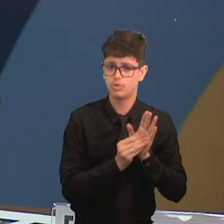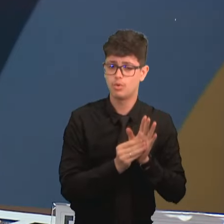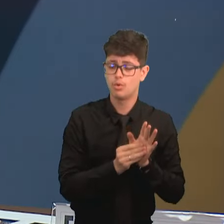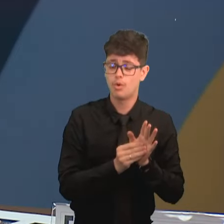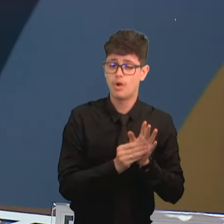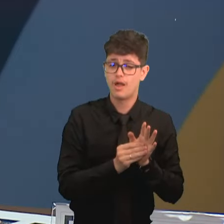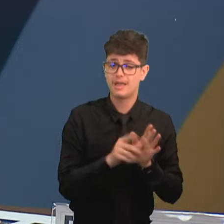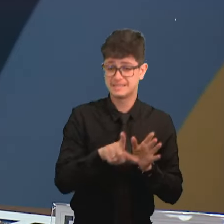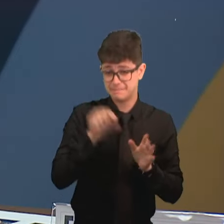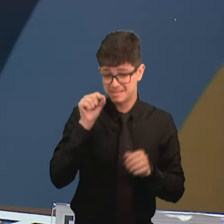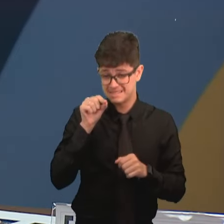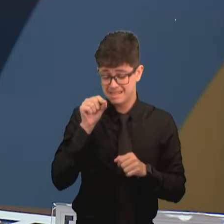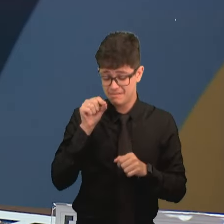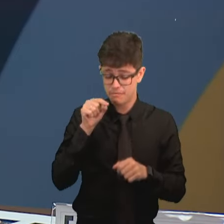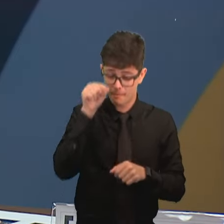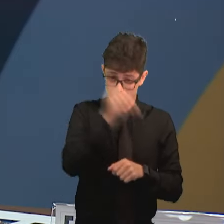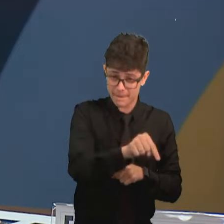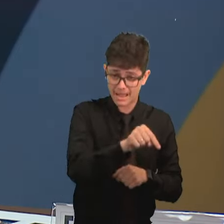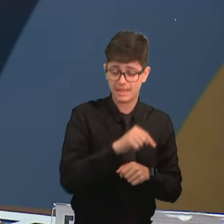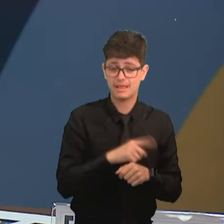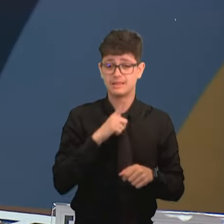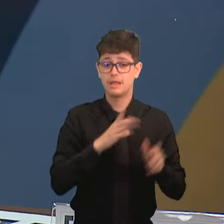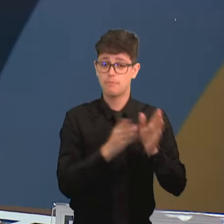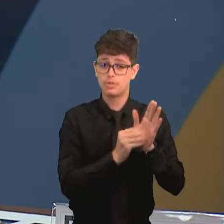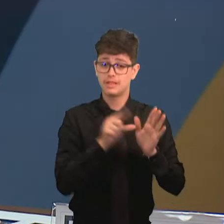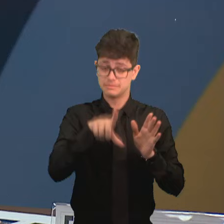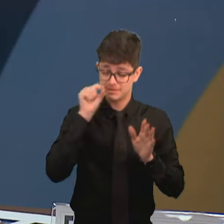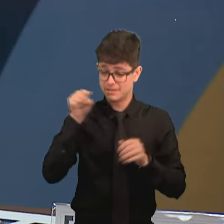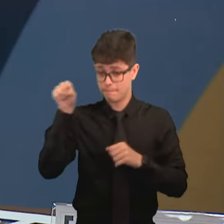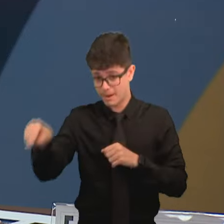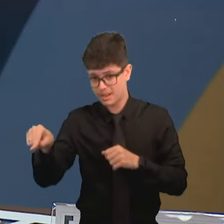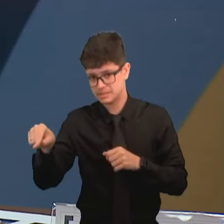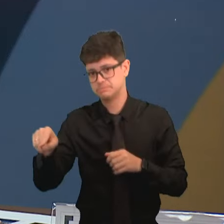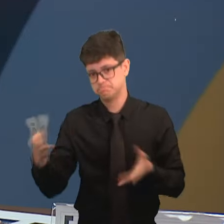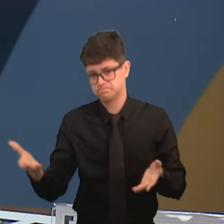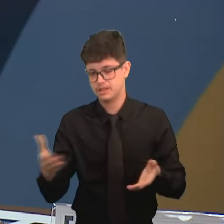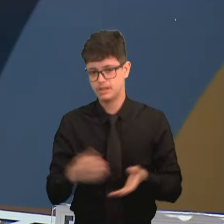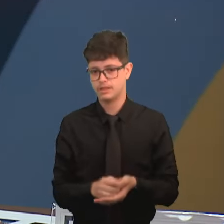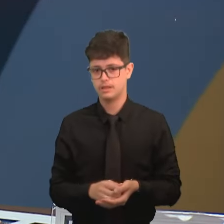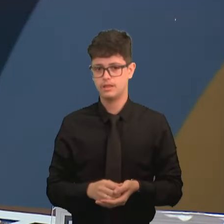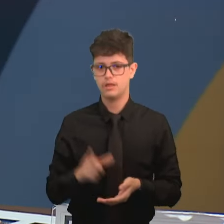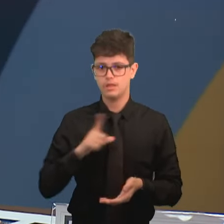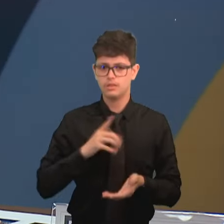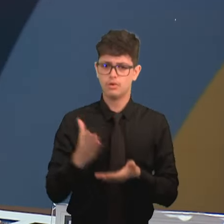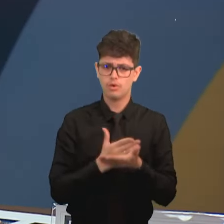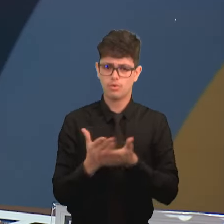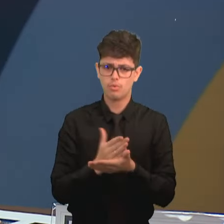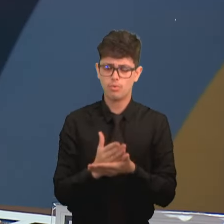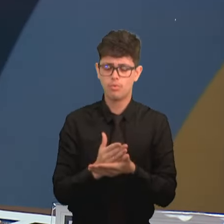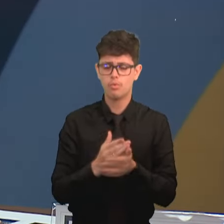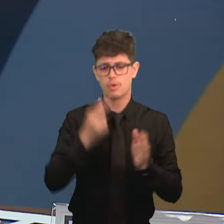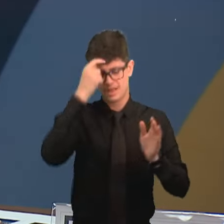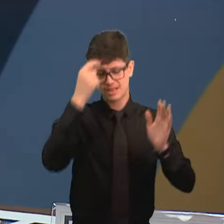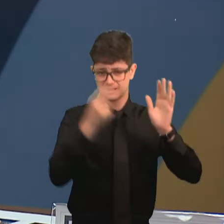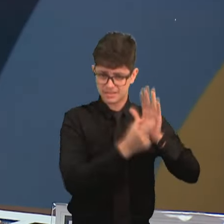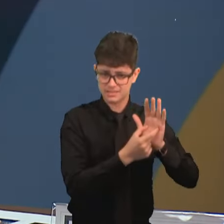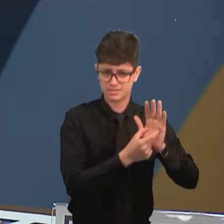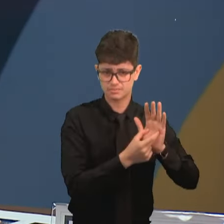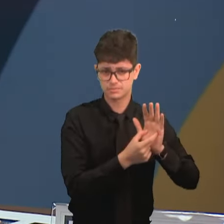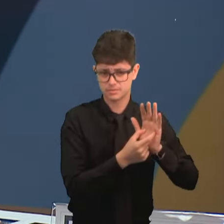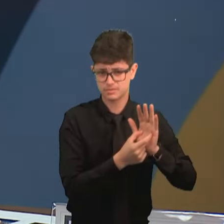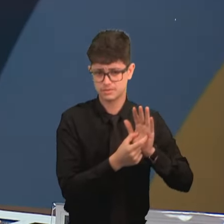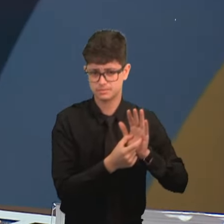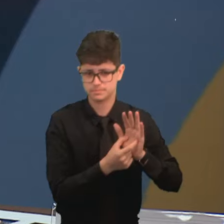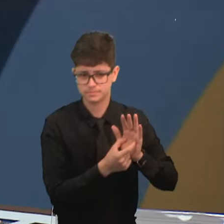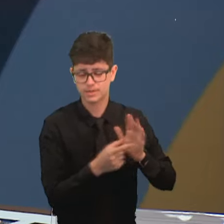poblaciones sin disminuir el desempeño mediano. Esos algoritmos pueden entonces mostrar algoritmos de inteligencia